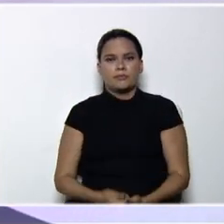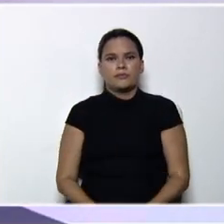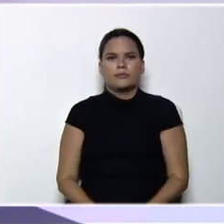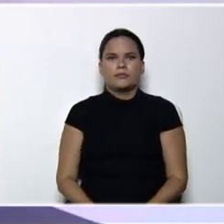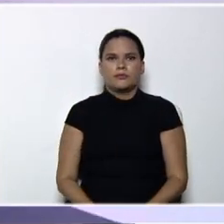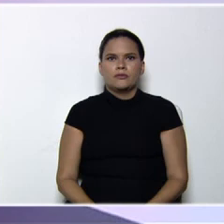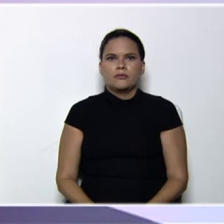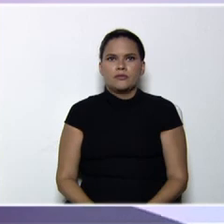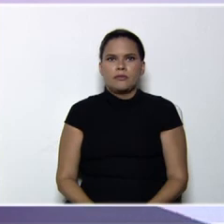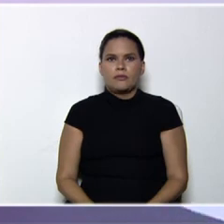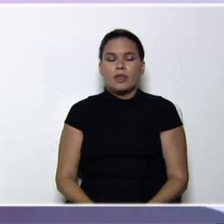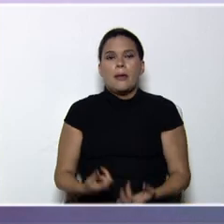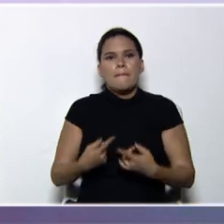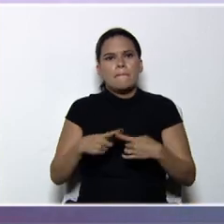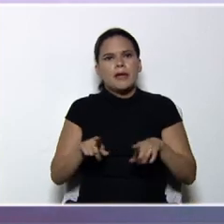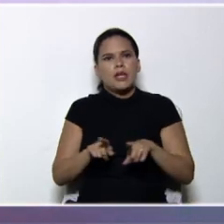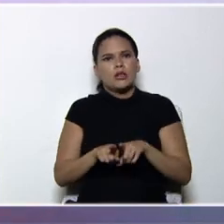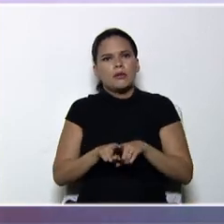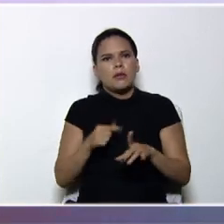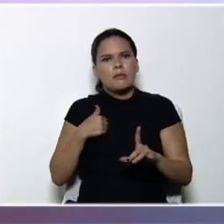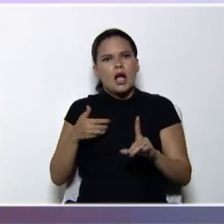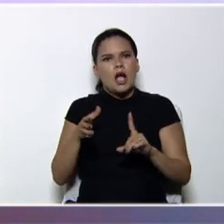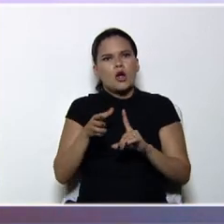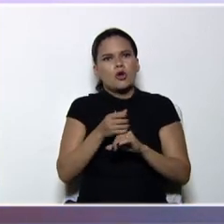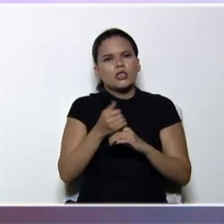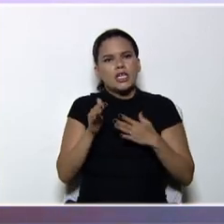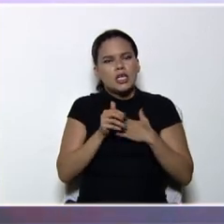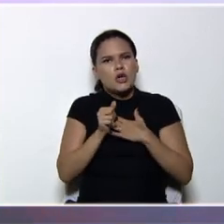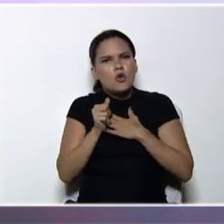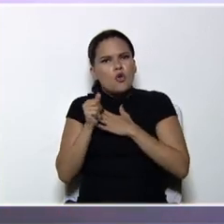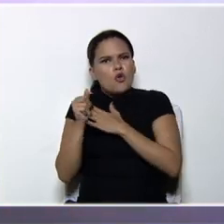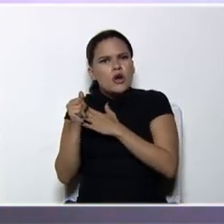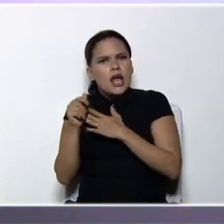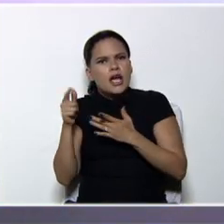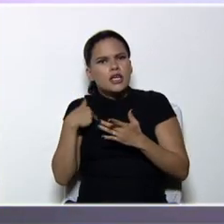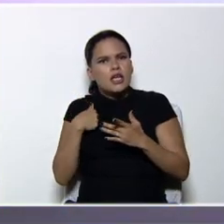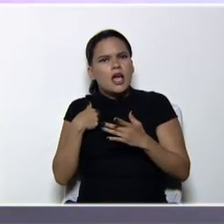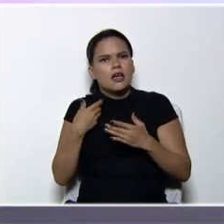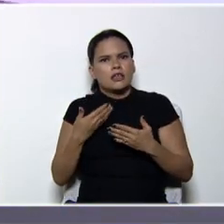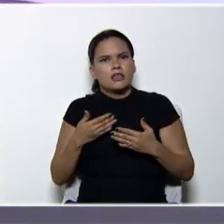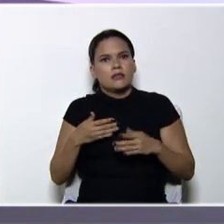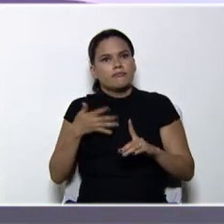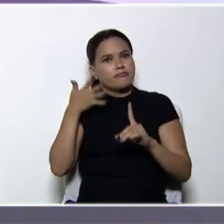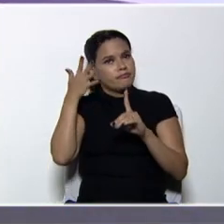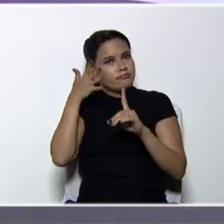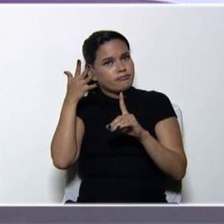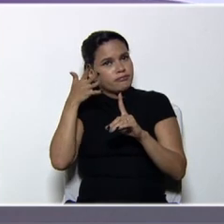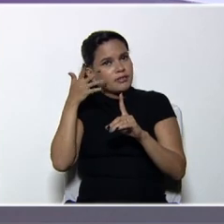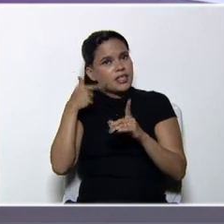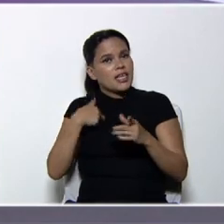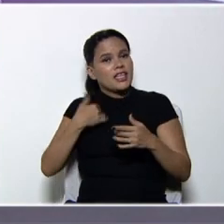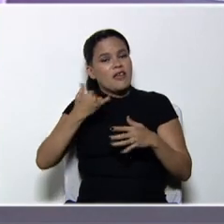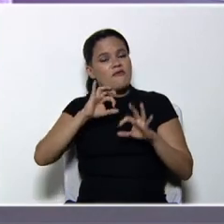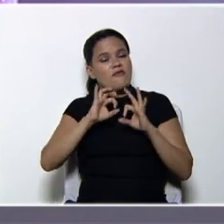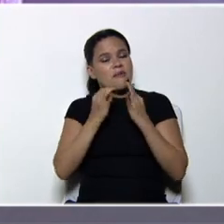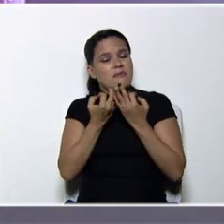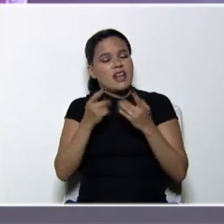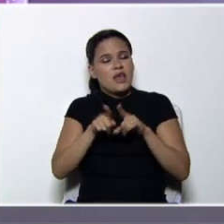la Educación, pero también van a conseguir una guía pedagógica que les recomiendo y que está en